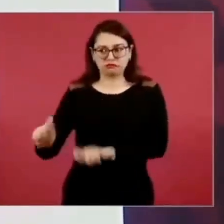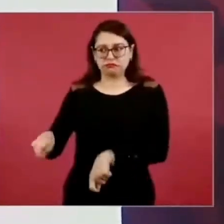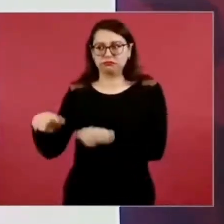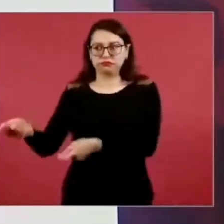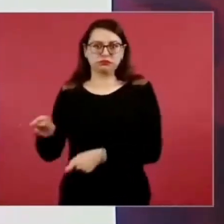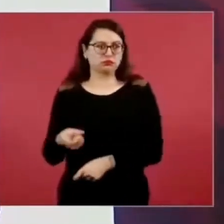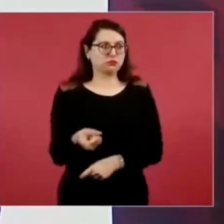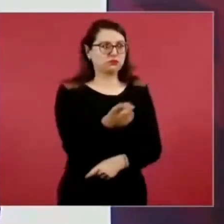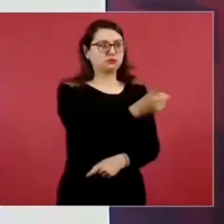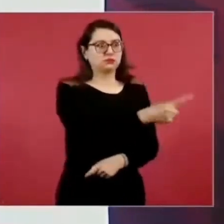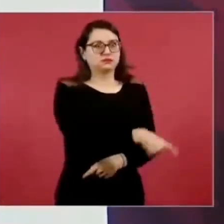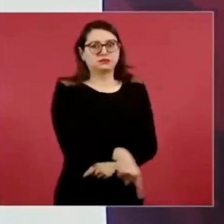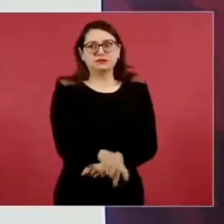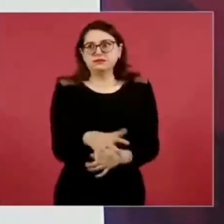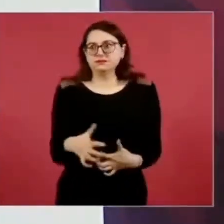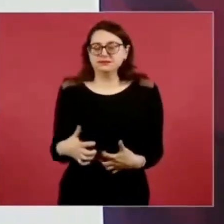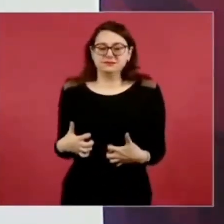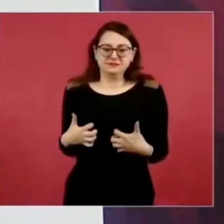impulsan la educación,